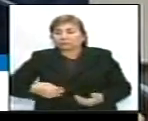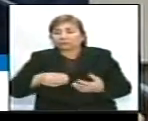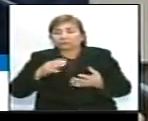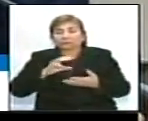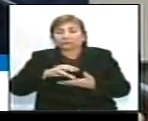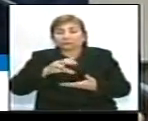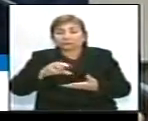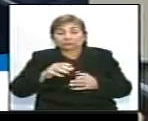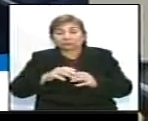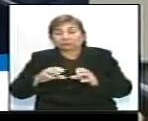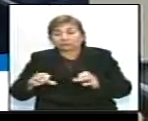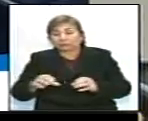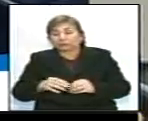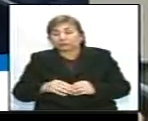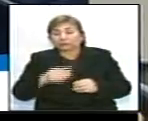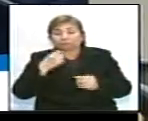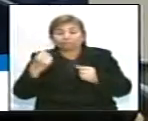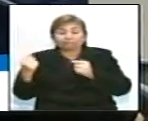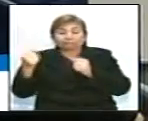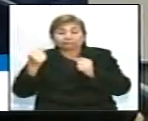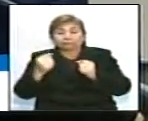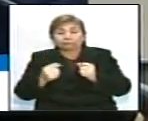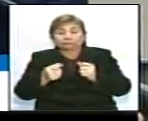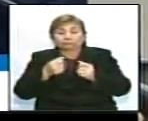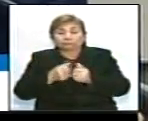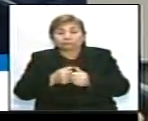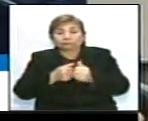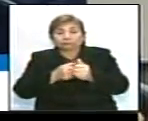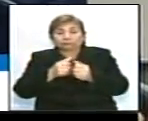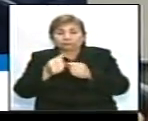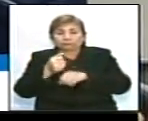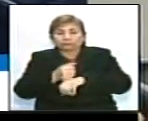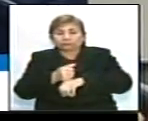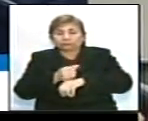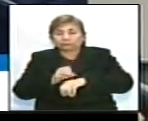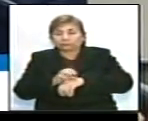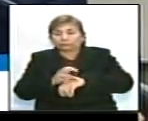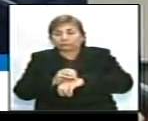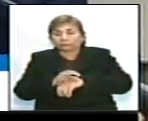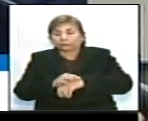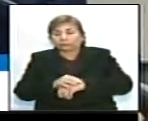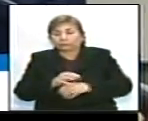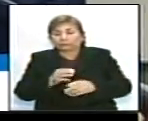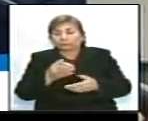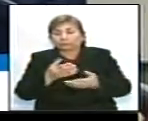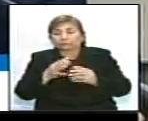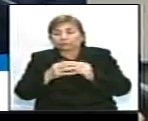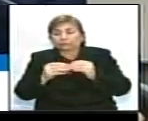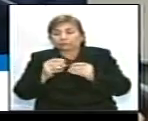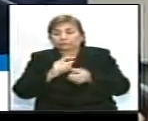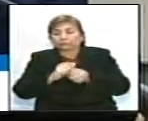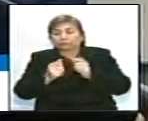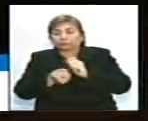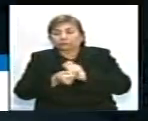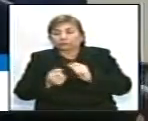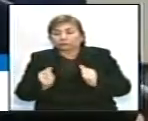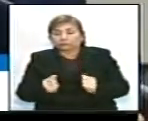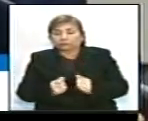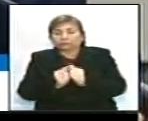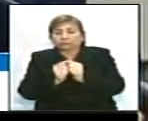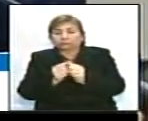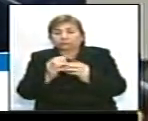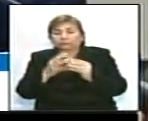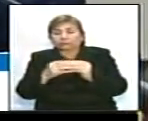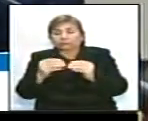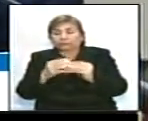lado, establecer un sistema de seguimiento, asesoría, evaluación de los proyectos de reconversión, acompañar a los